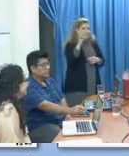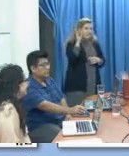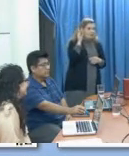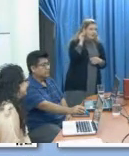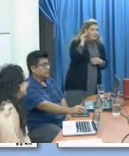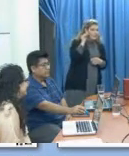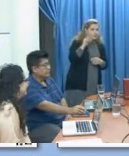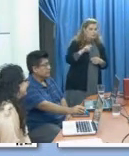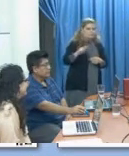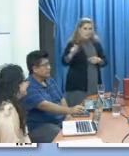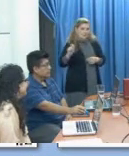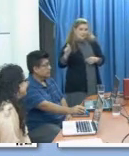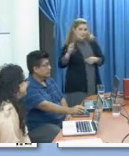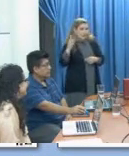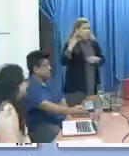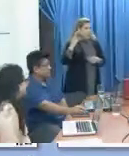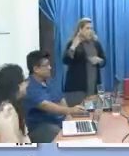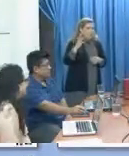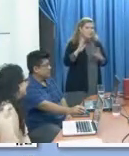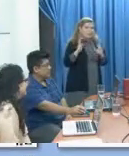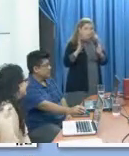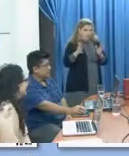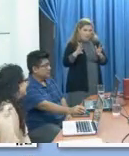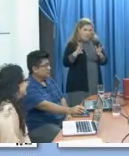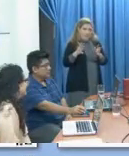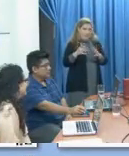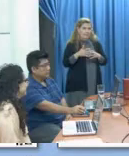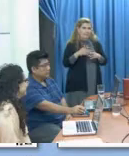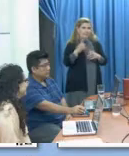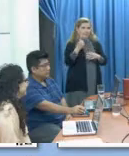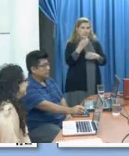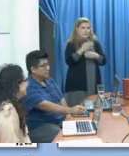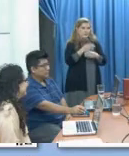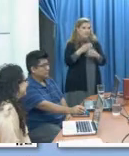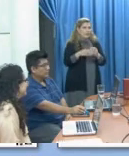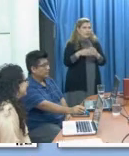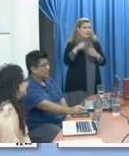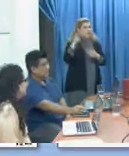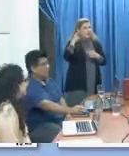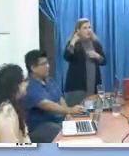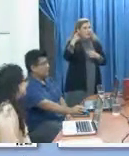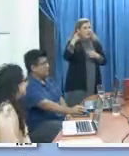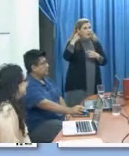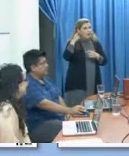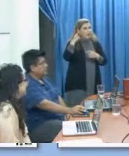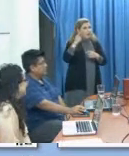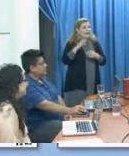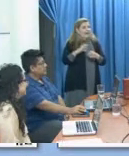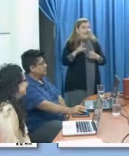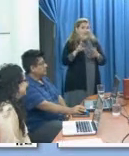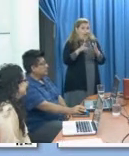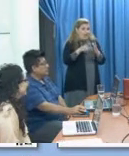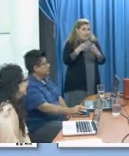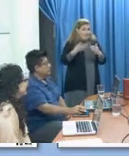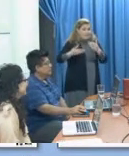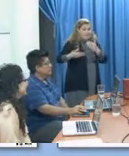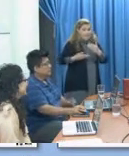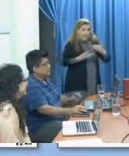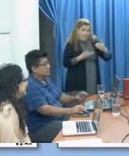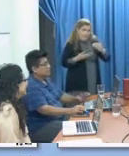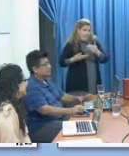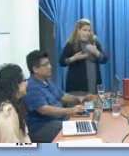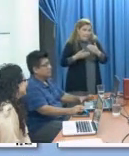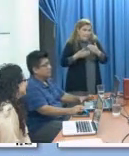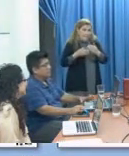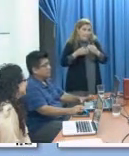escucha, le muévenle, ¿no? Y bueno, hay una cosa, la vía auditiva madura. A veces les hacen el estudio de potenciales